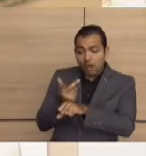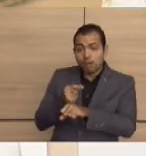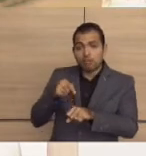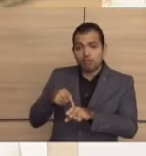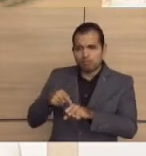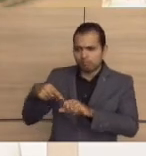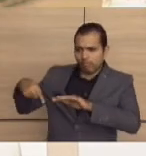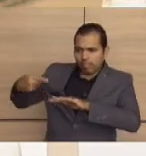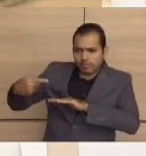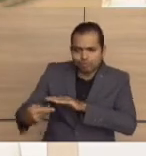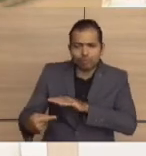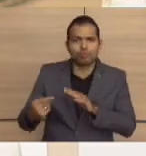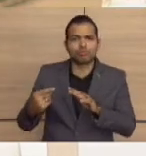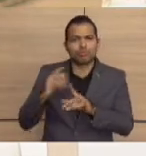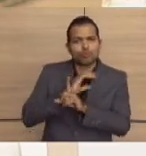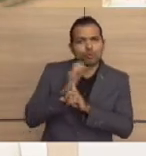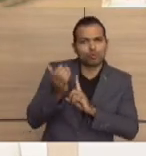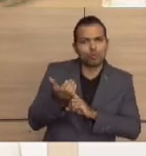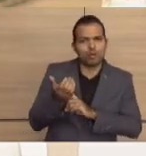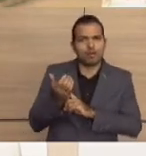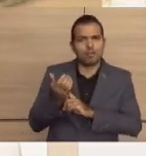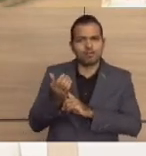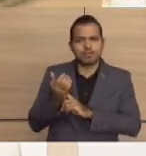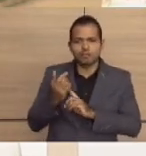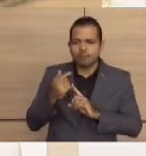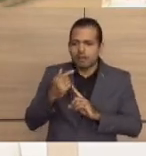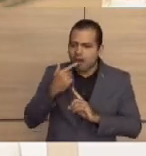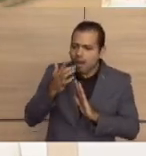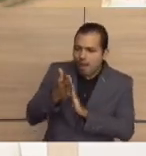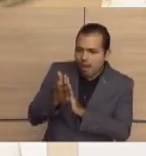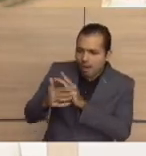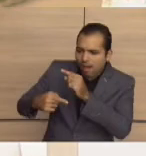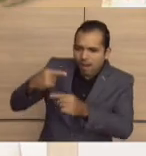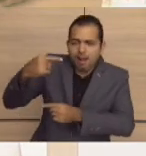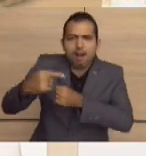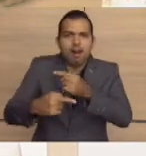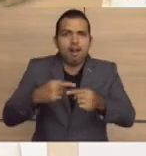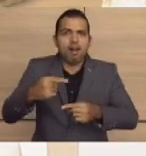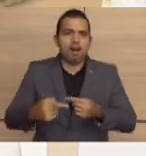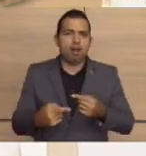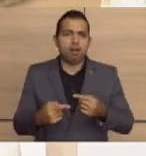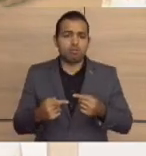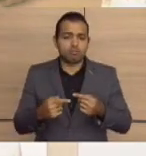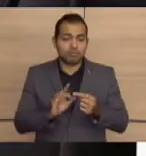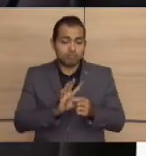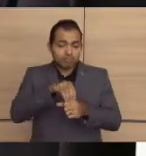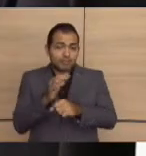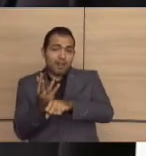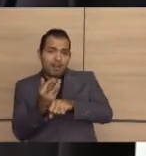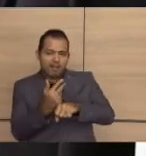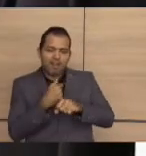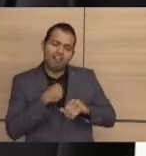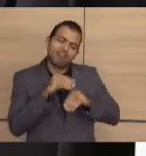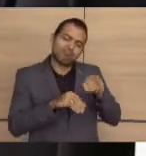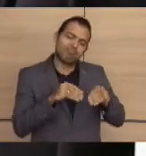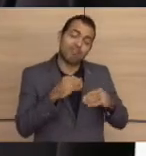transmiten oralidad, transmiten todos los sentimientos del ser wayú en cada uno de sus artes. Y como tema